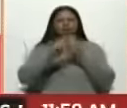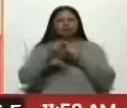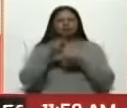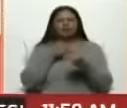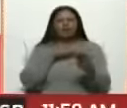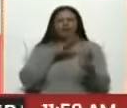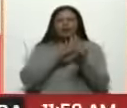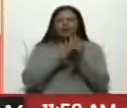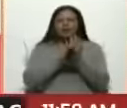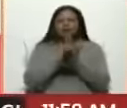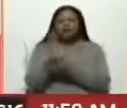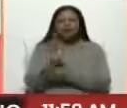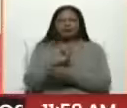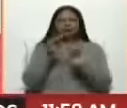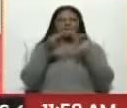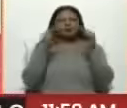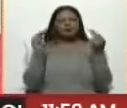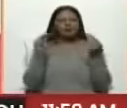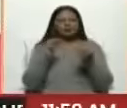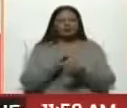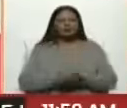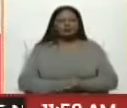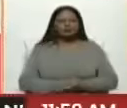la tranquilidad, a la paz.